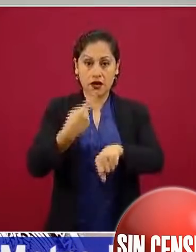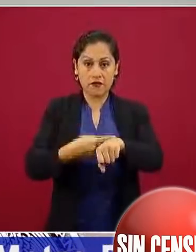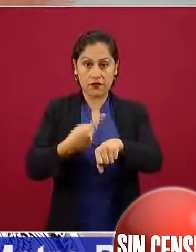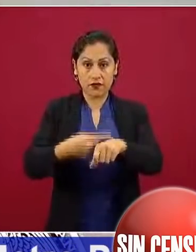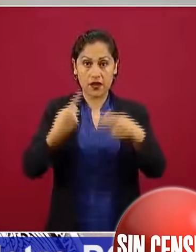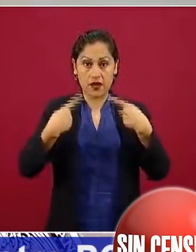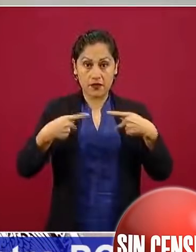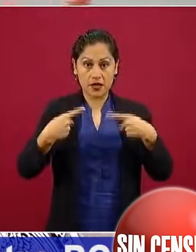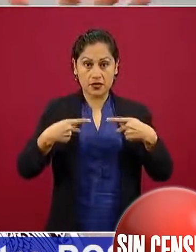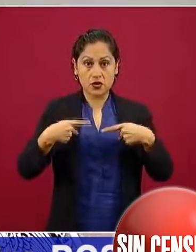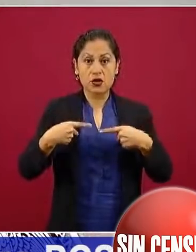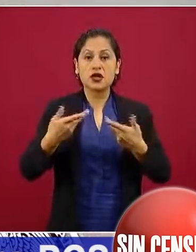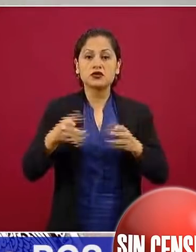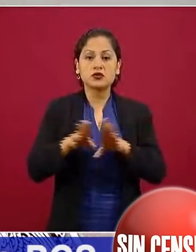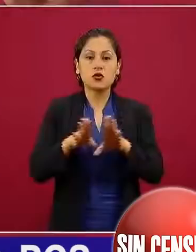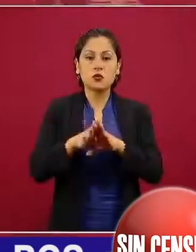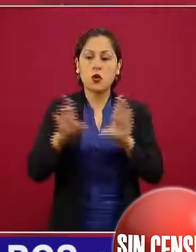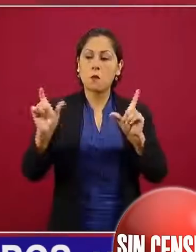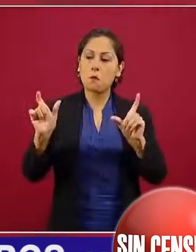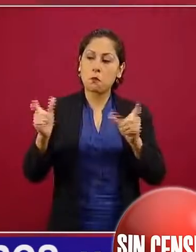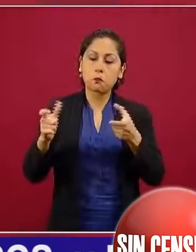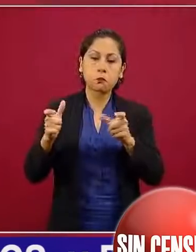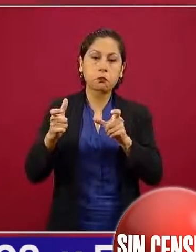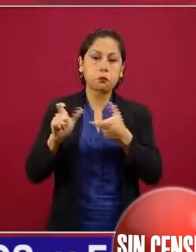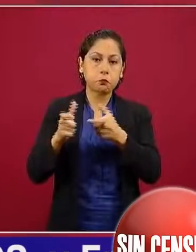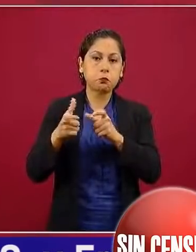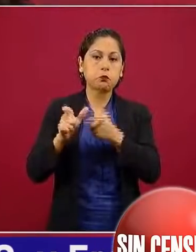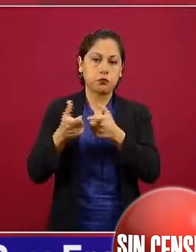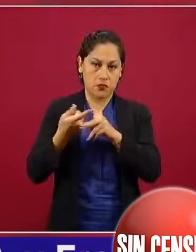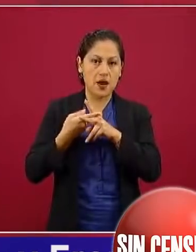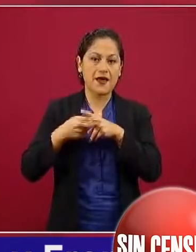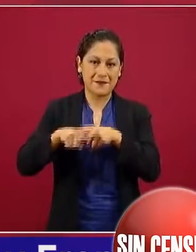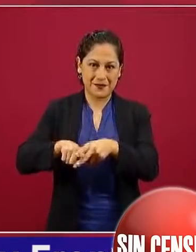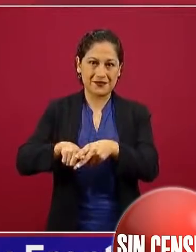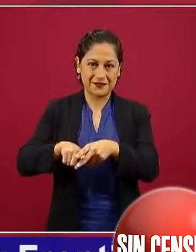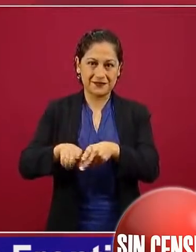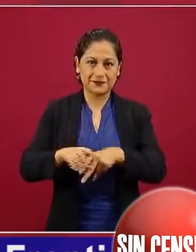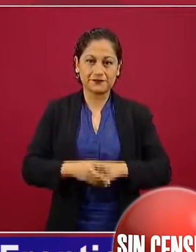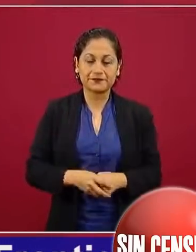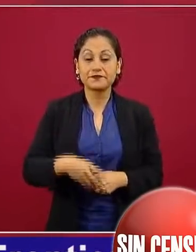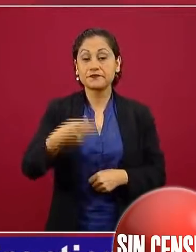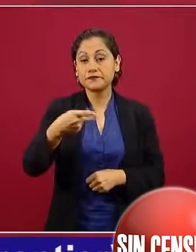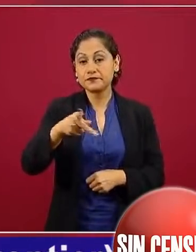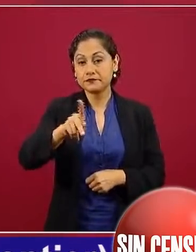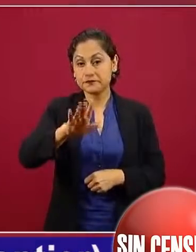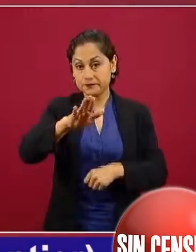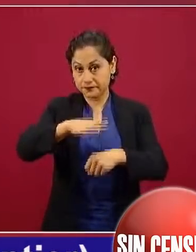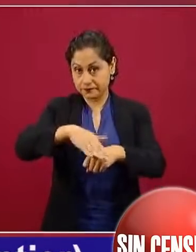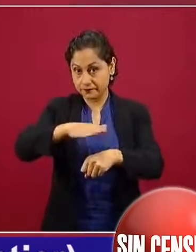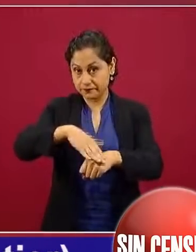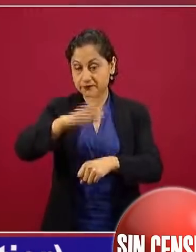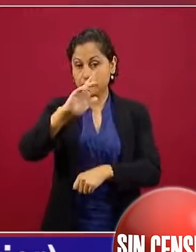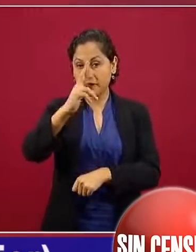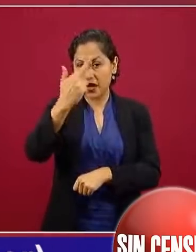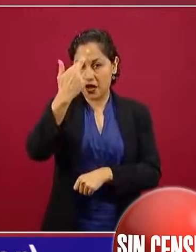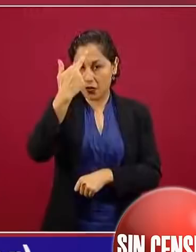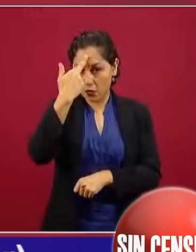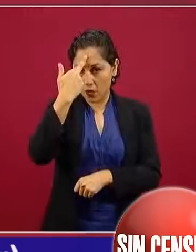ser que disminuya y disminuya y disminuya. Pero recuerdo a todas y todos lo que también hemos